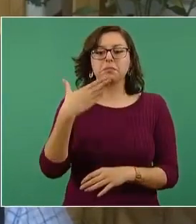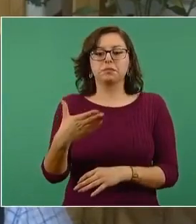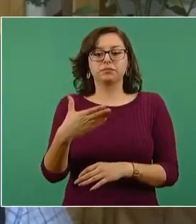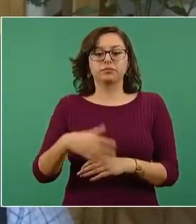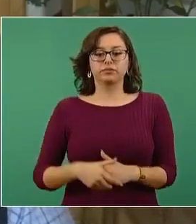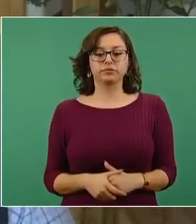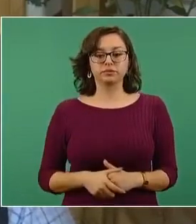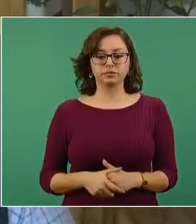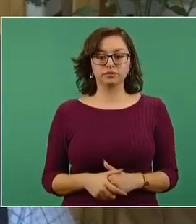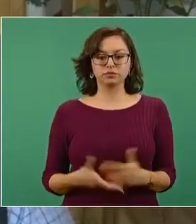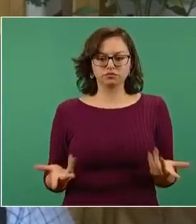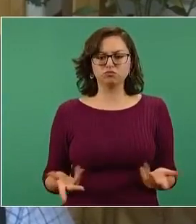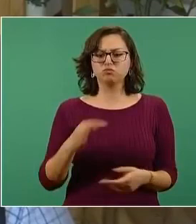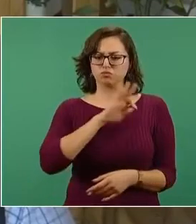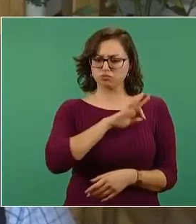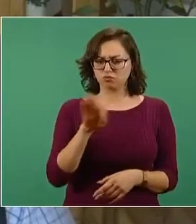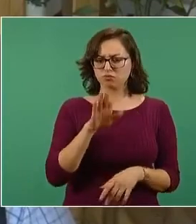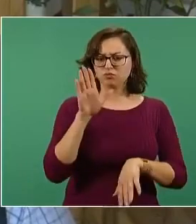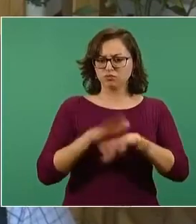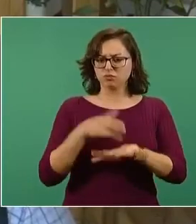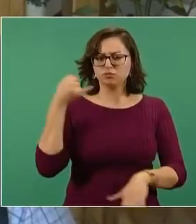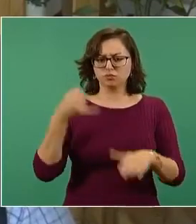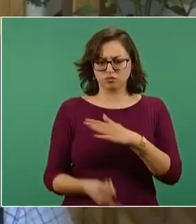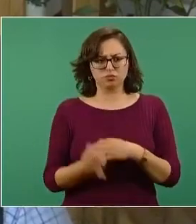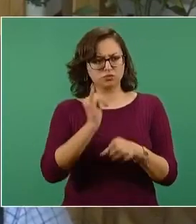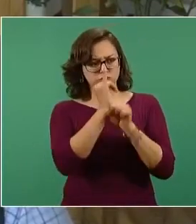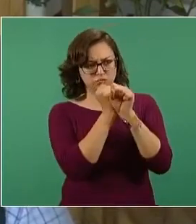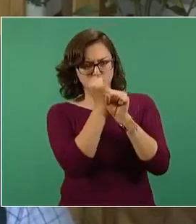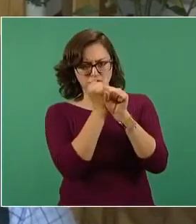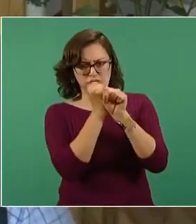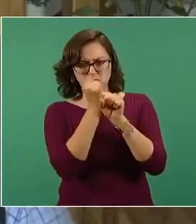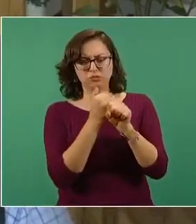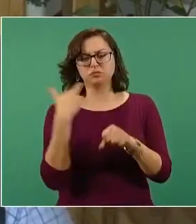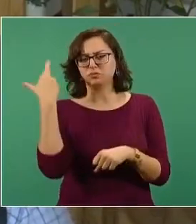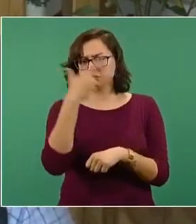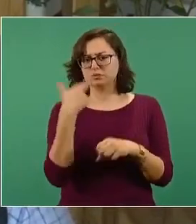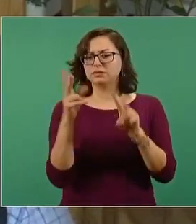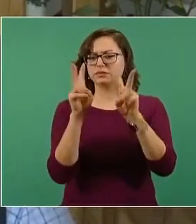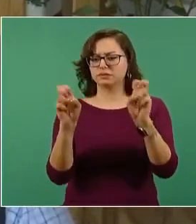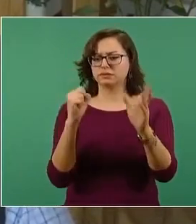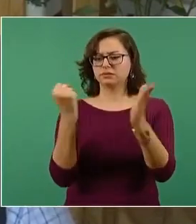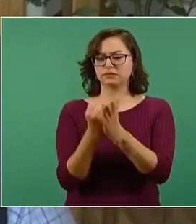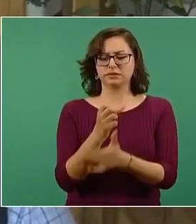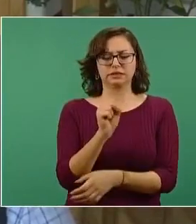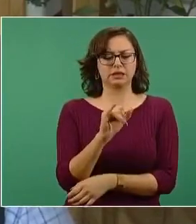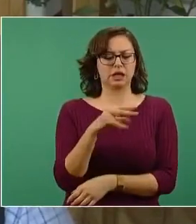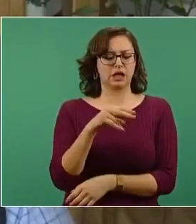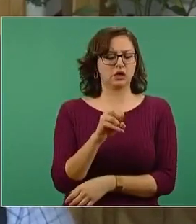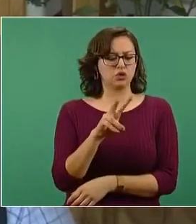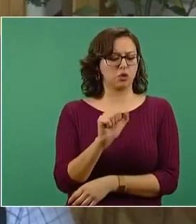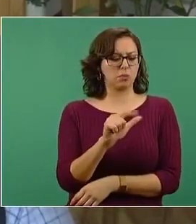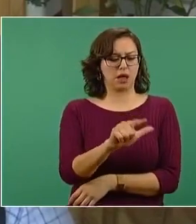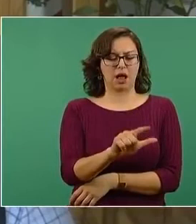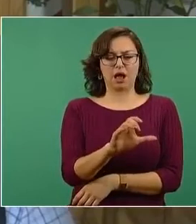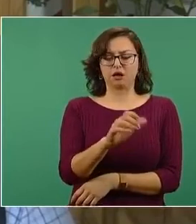grupos. Podemos hacer la revisión para efectos de las declaraciones de vacuna Sinovac. En lo personal no tengo